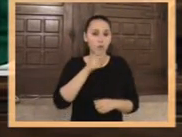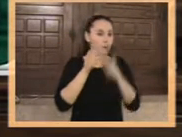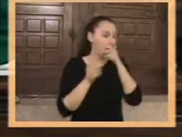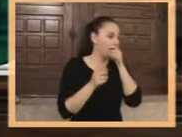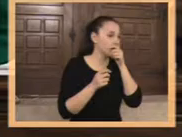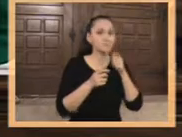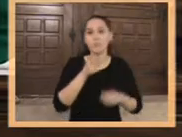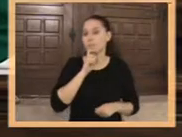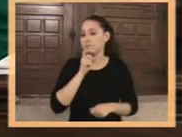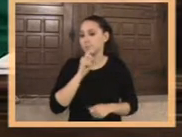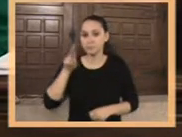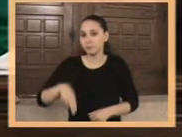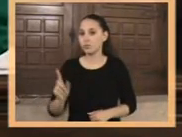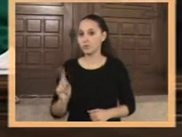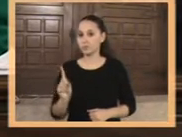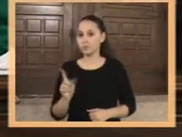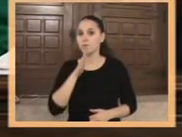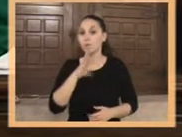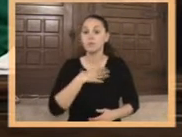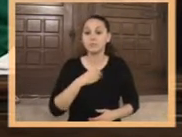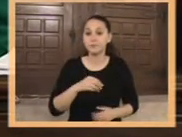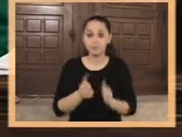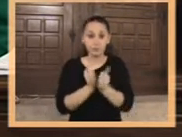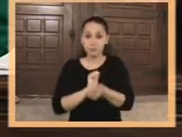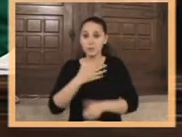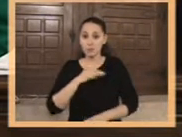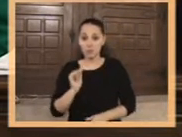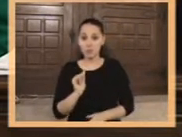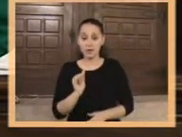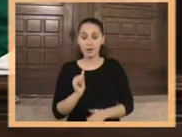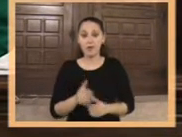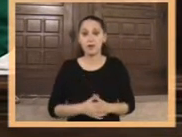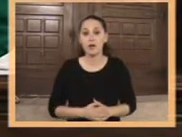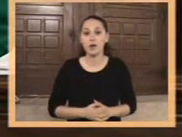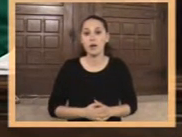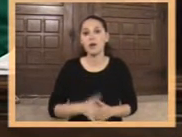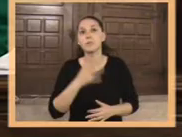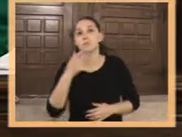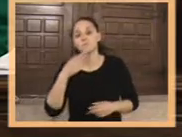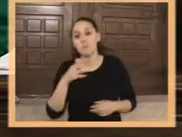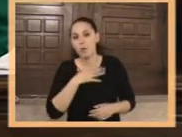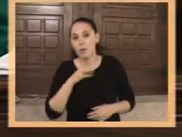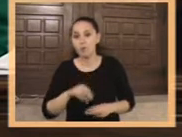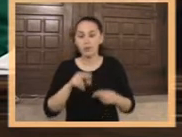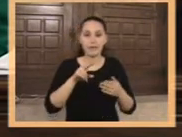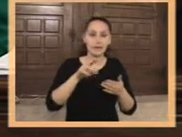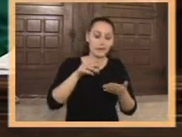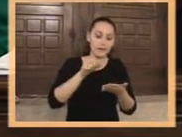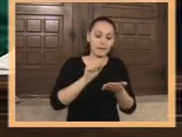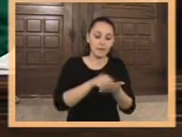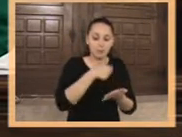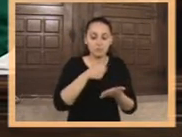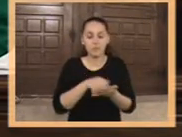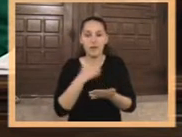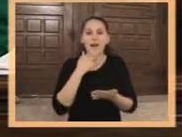había, bueno, vamos a decirle que en cualquier moción cuando se presenta pues puede tener unas pinceladas y un aderezo del grupo